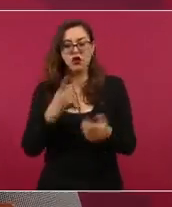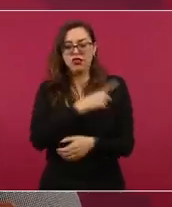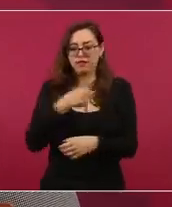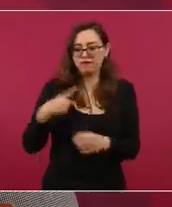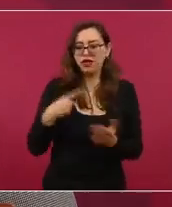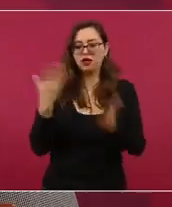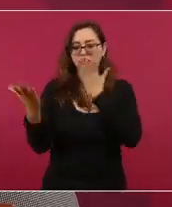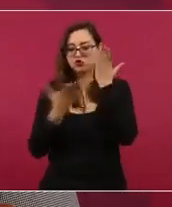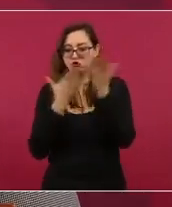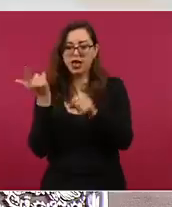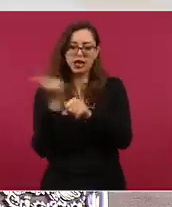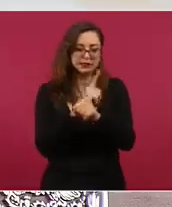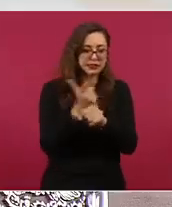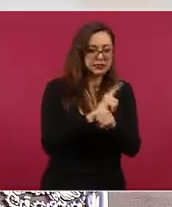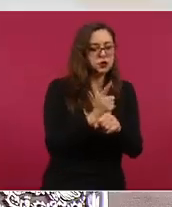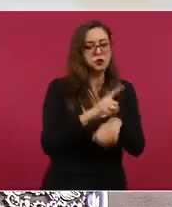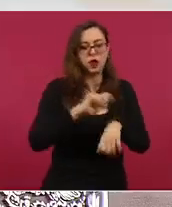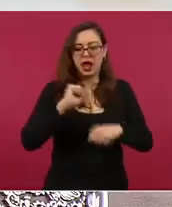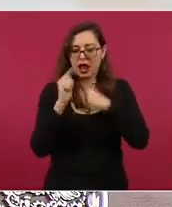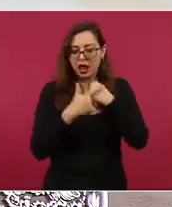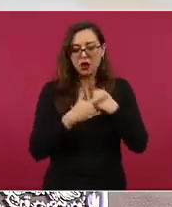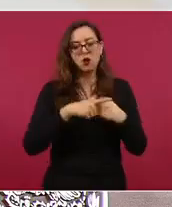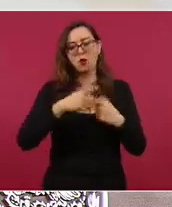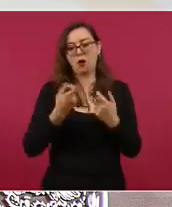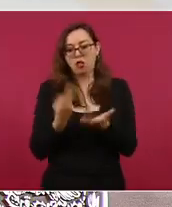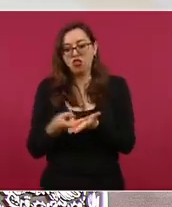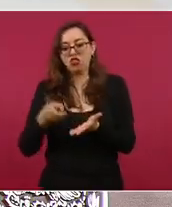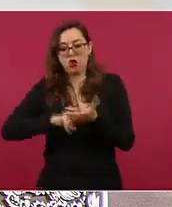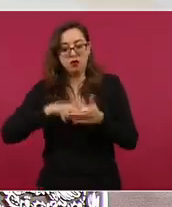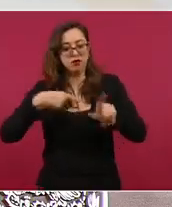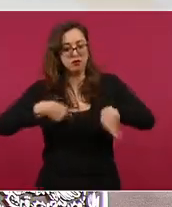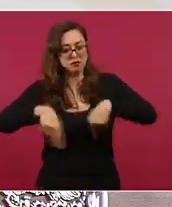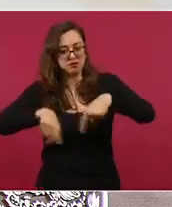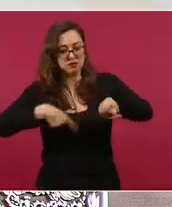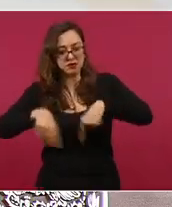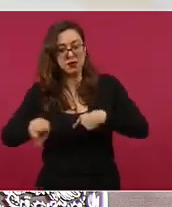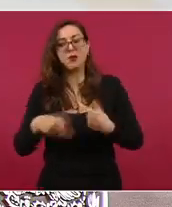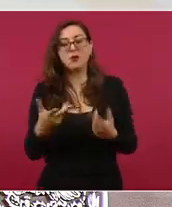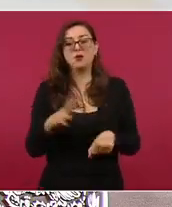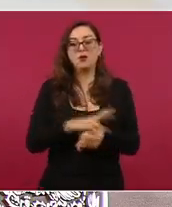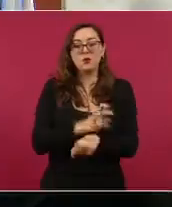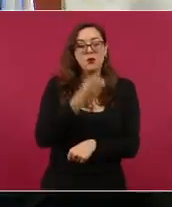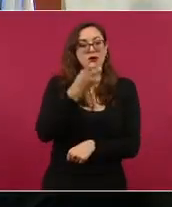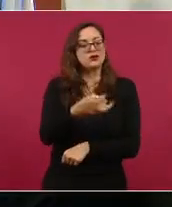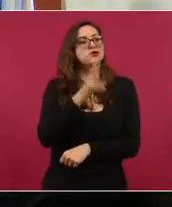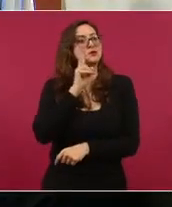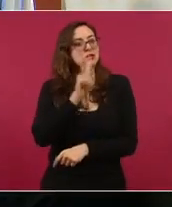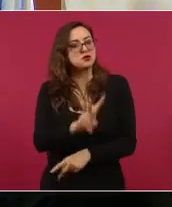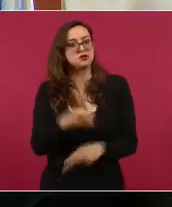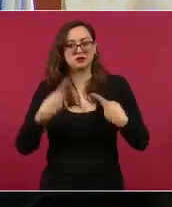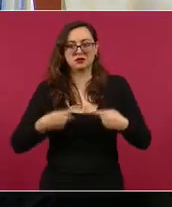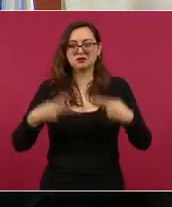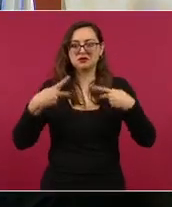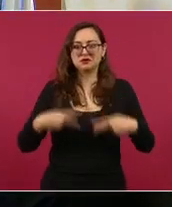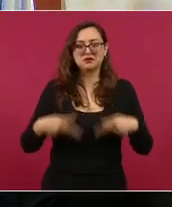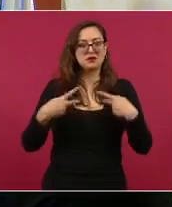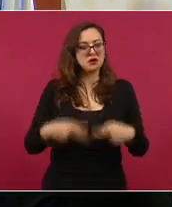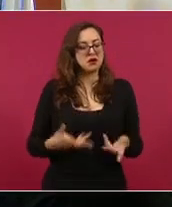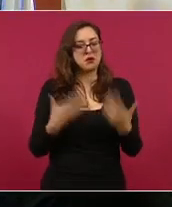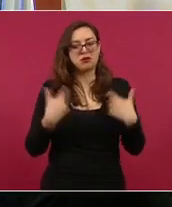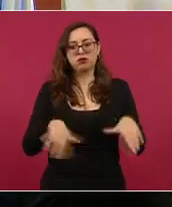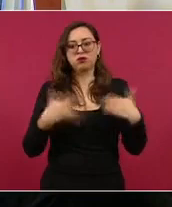para poder seguir jugando, y por eso vimos la generación de Hugo Sánchez, y por eso el máximo goleador de nuestro país pues también es